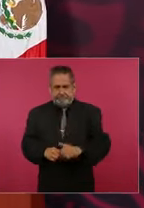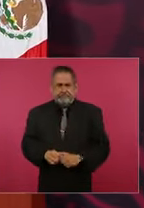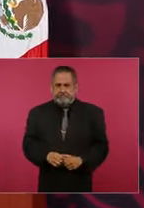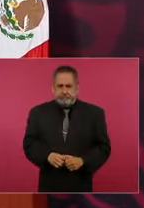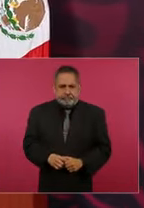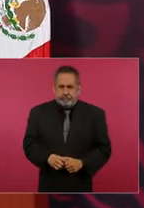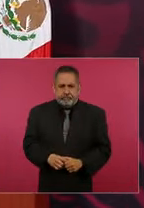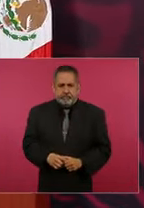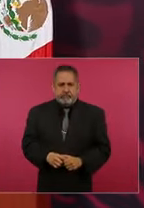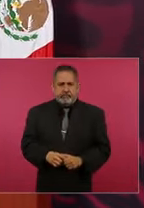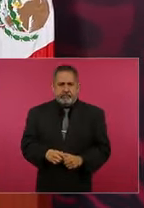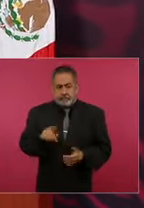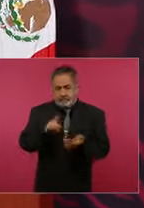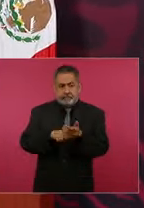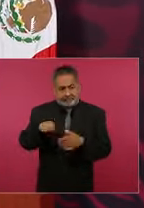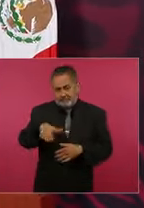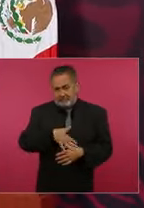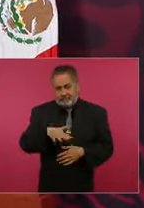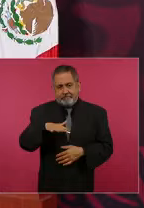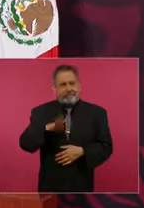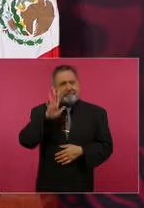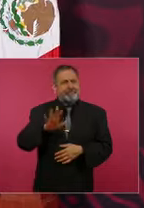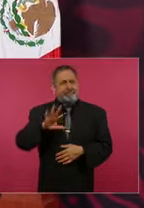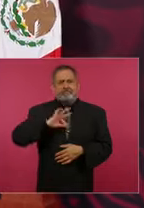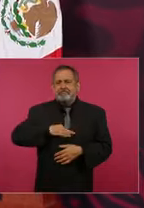es una plaga.